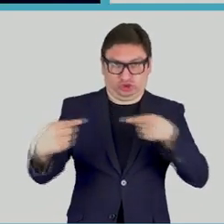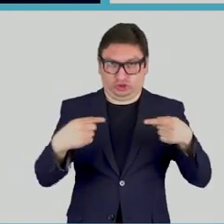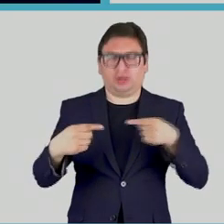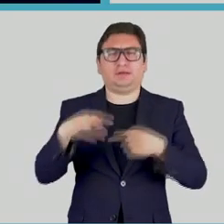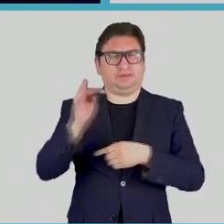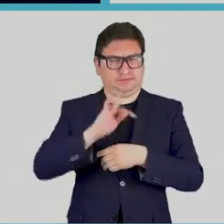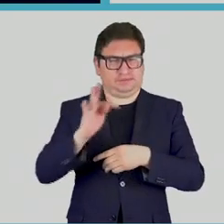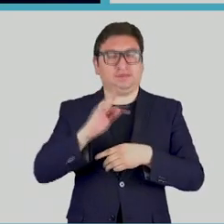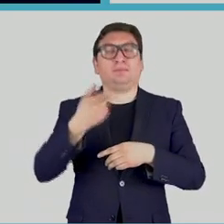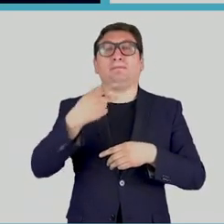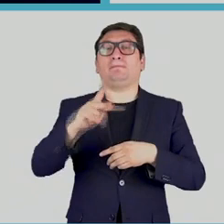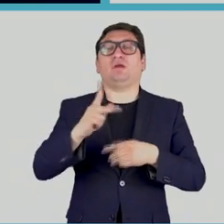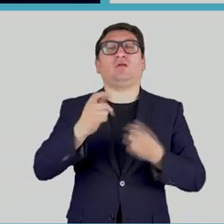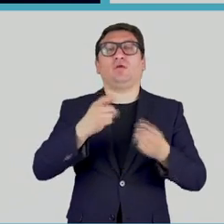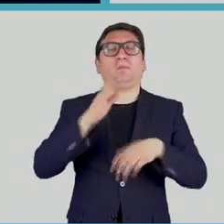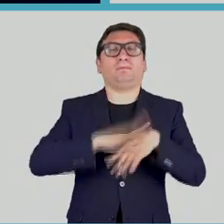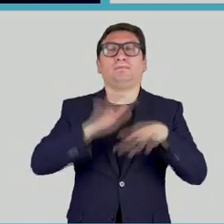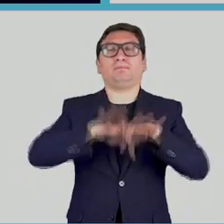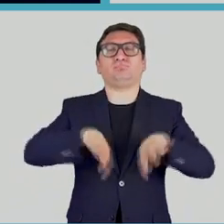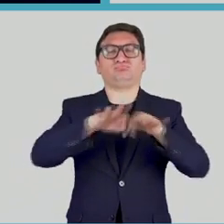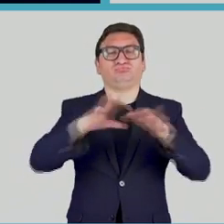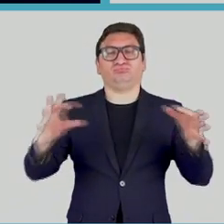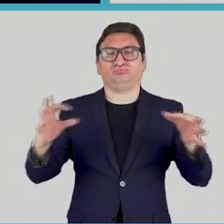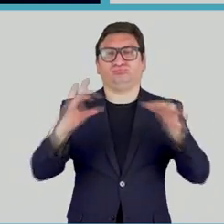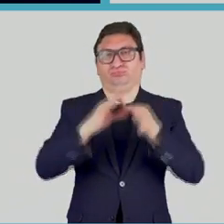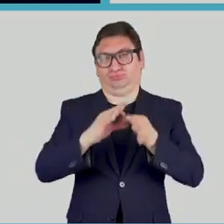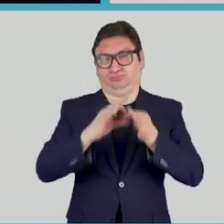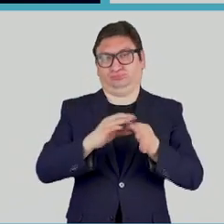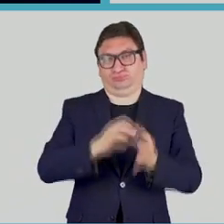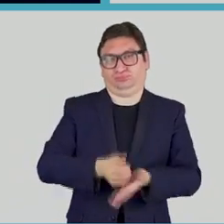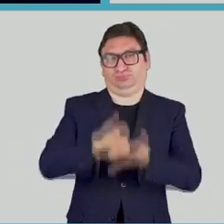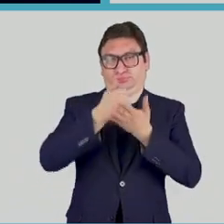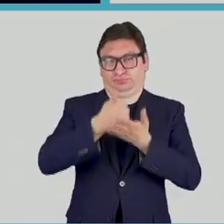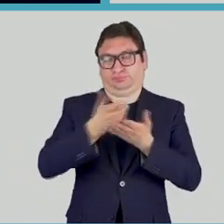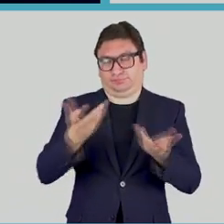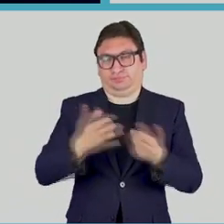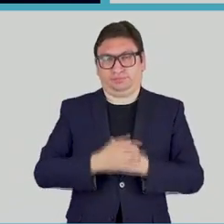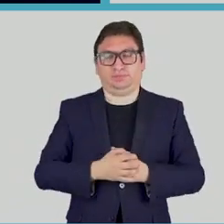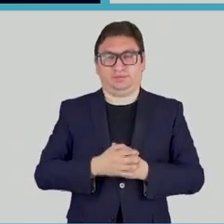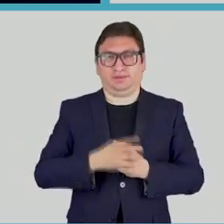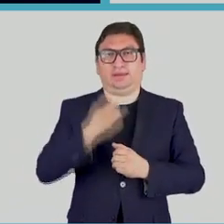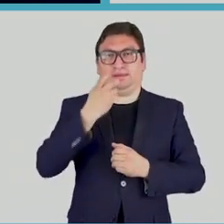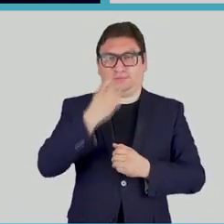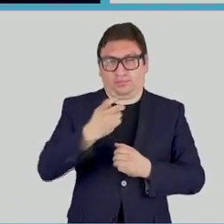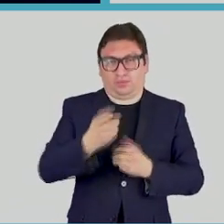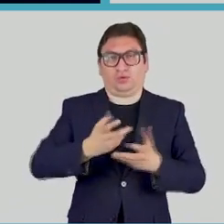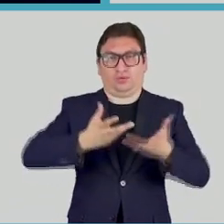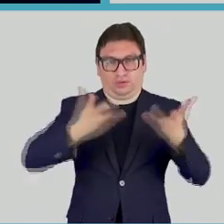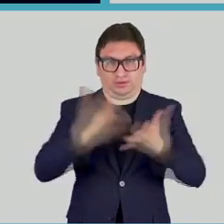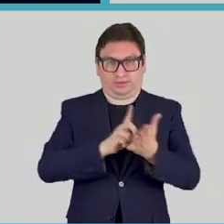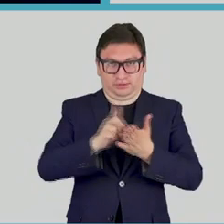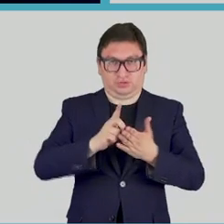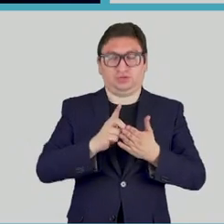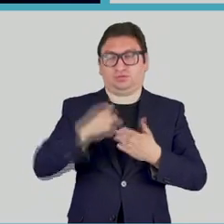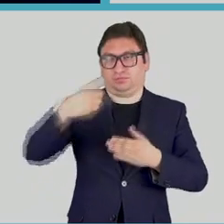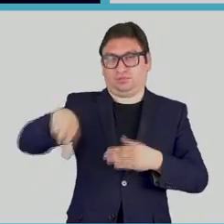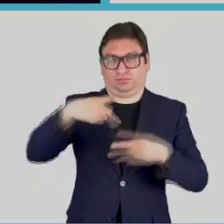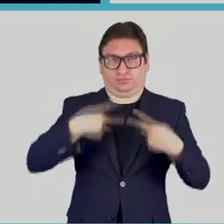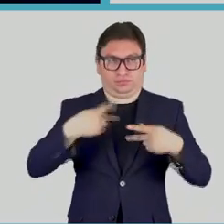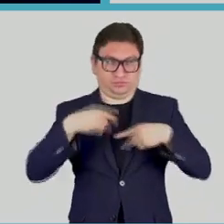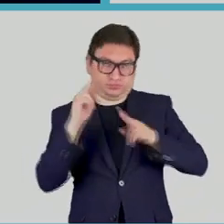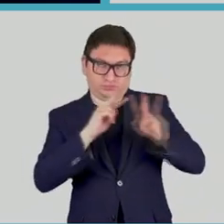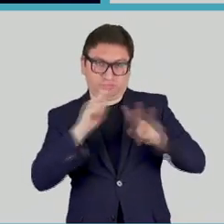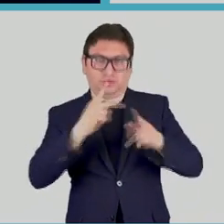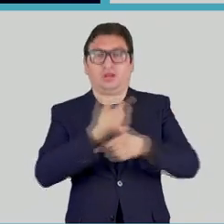tensiones específicas pero que se pueden armonizar y optimizar entre Sí de hecho el adecuado ejercicio de los derechos de